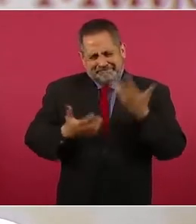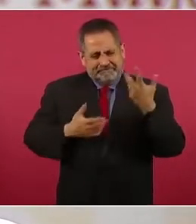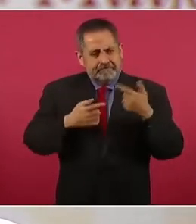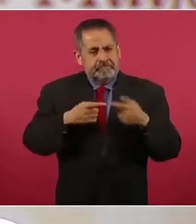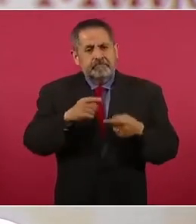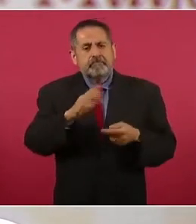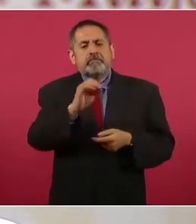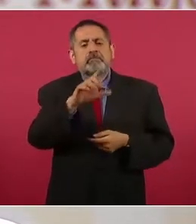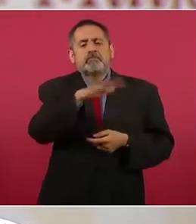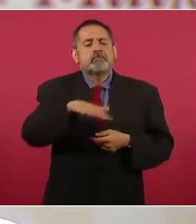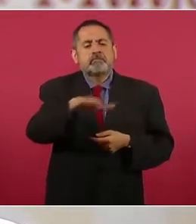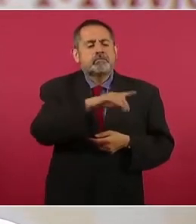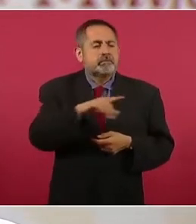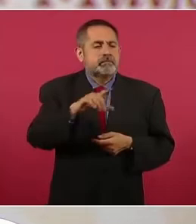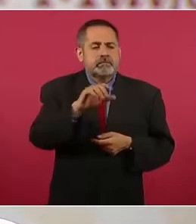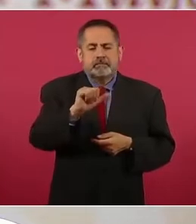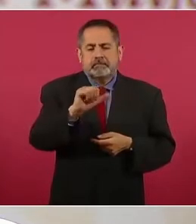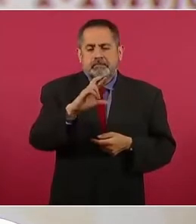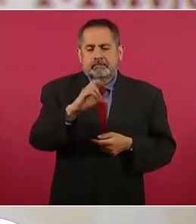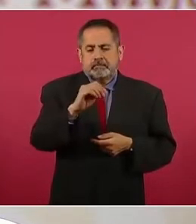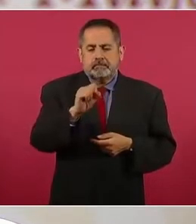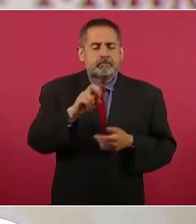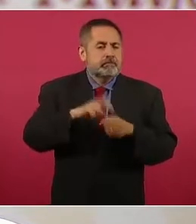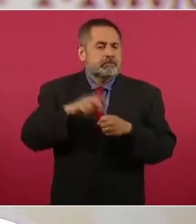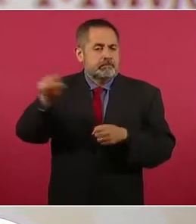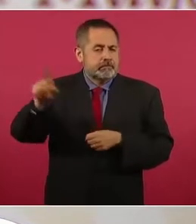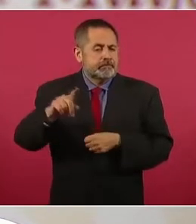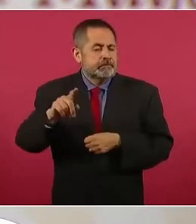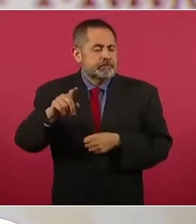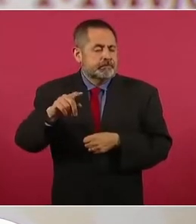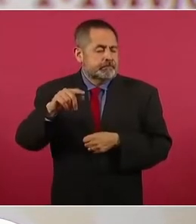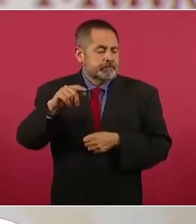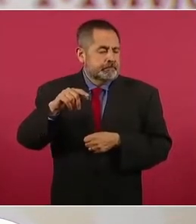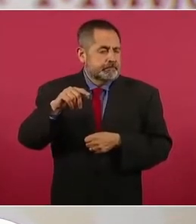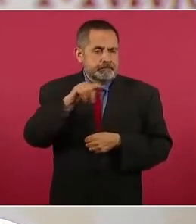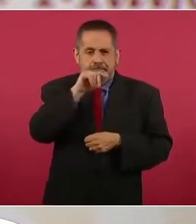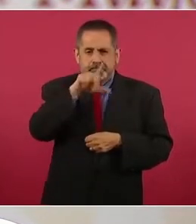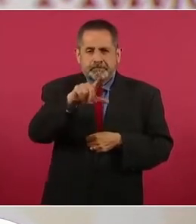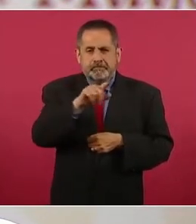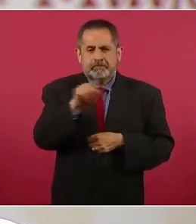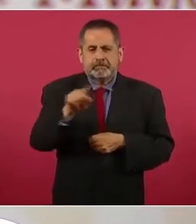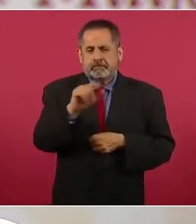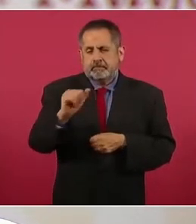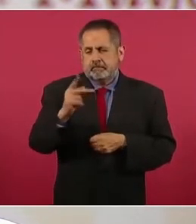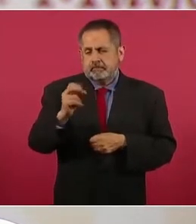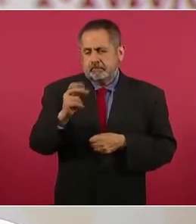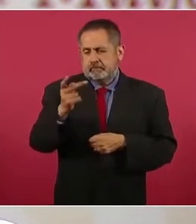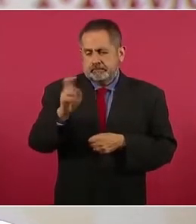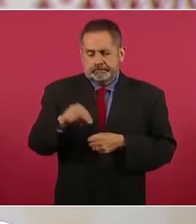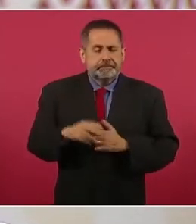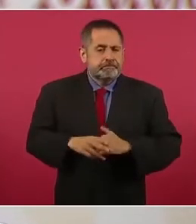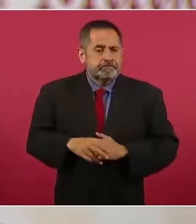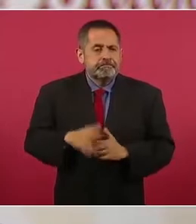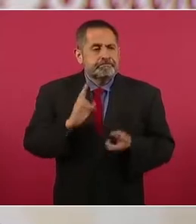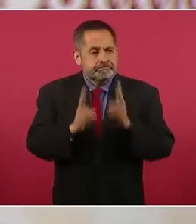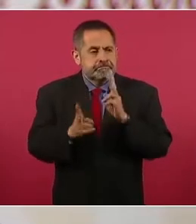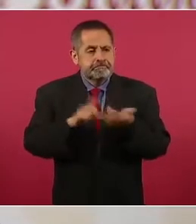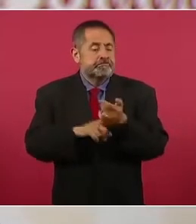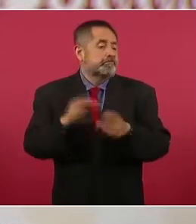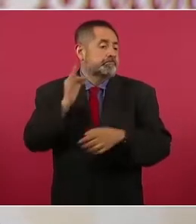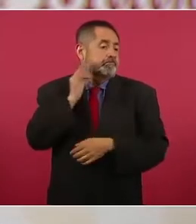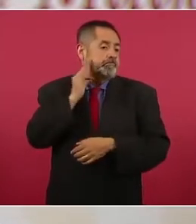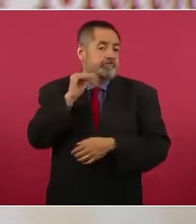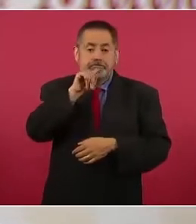la colonia Arcos, en Zapopan, comentar que hemos estado en comunicación con el fiscal general de